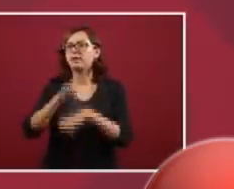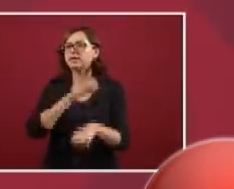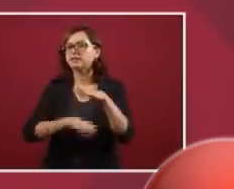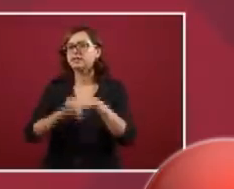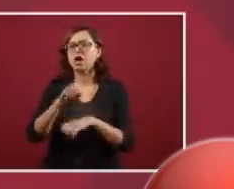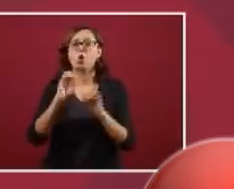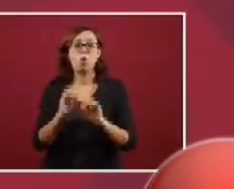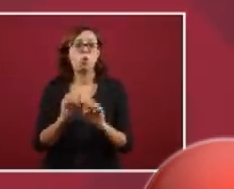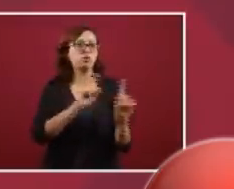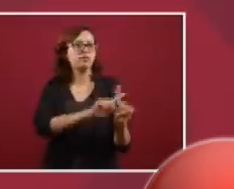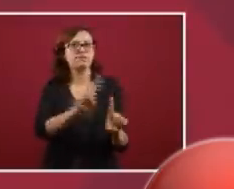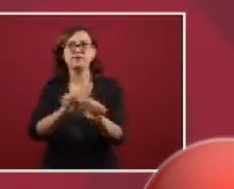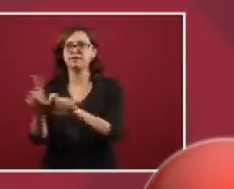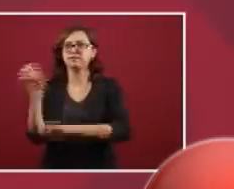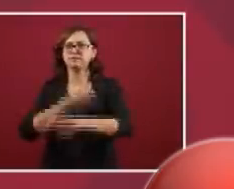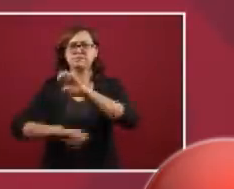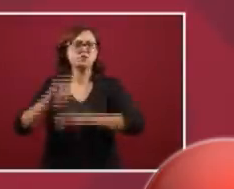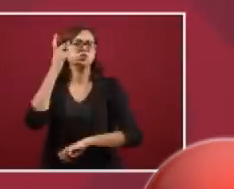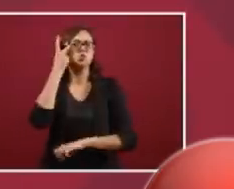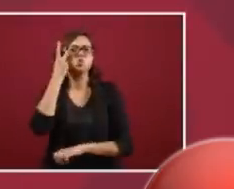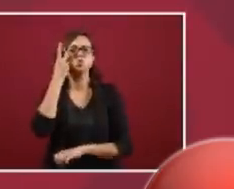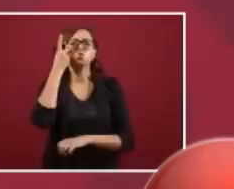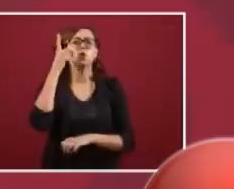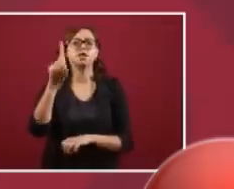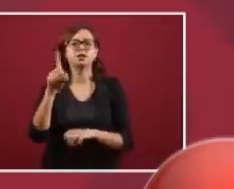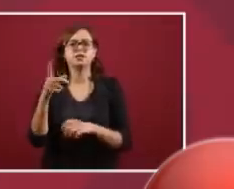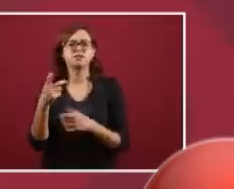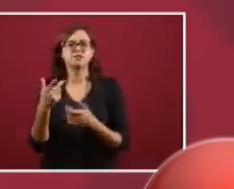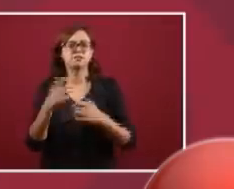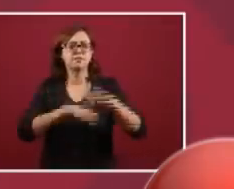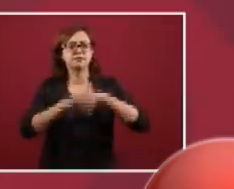otra o de varias empresas menores,